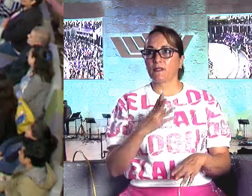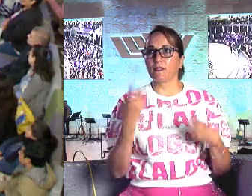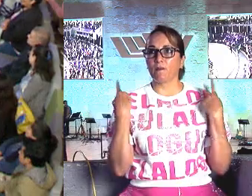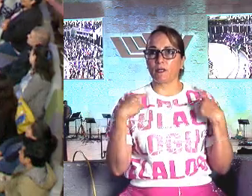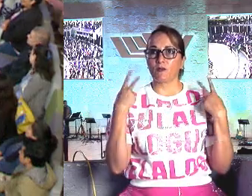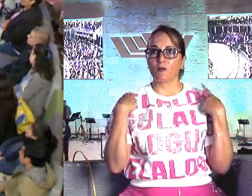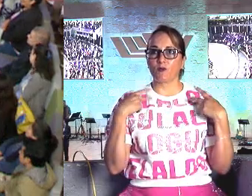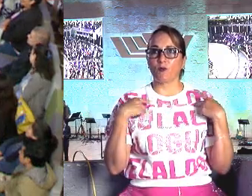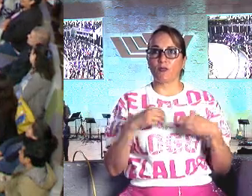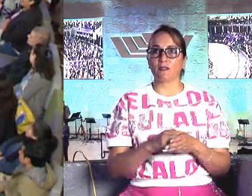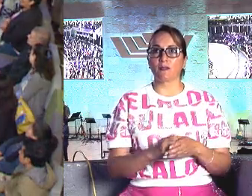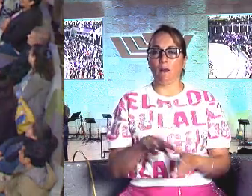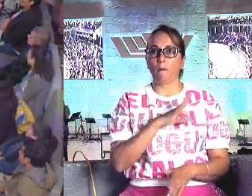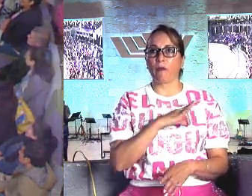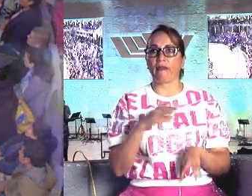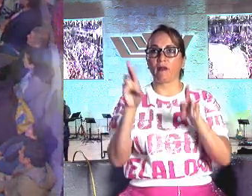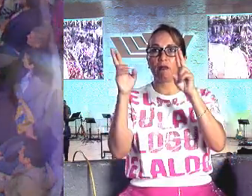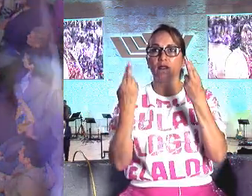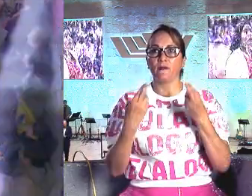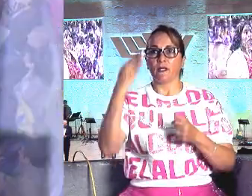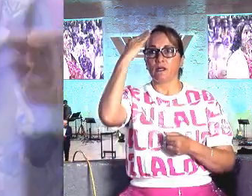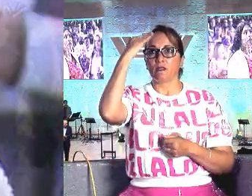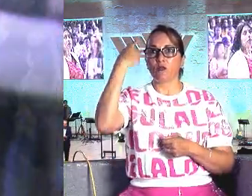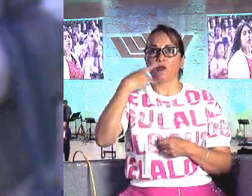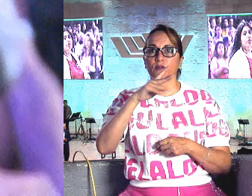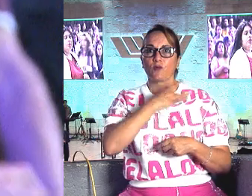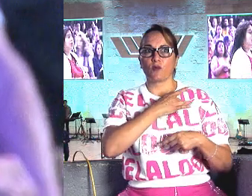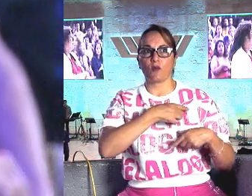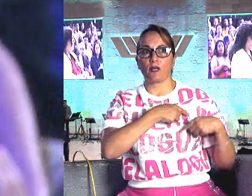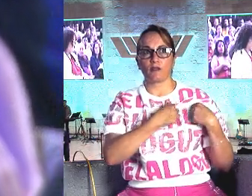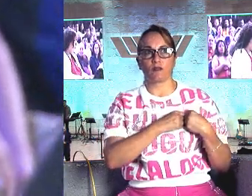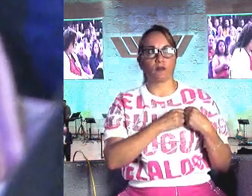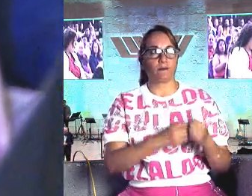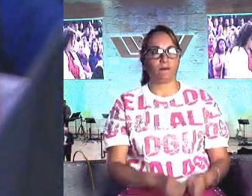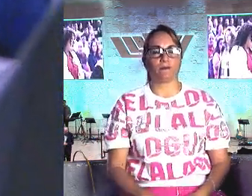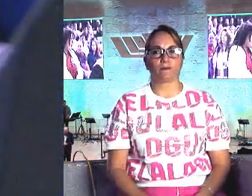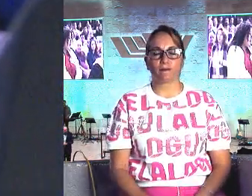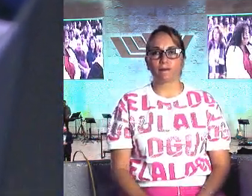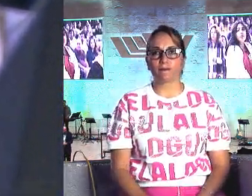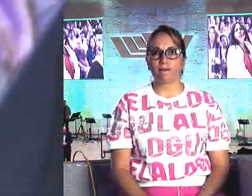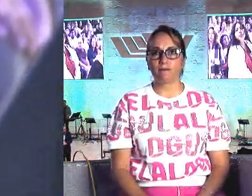mira, gracias a Dios, hay una pareja que viene con su bebé.